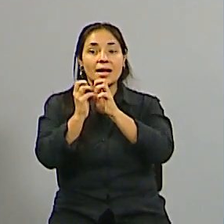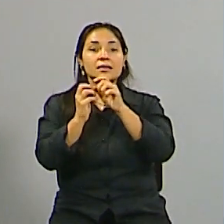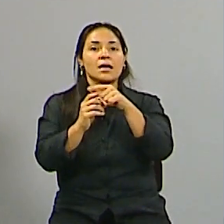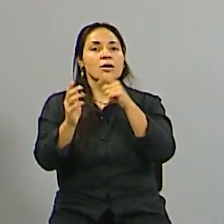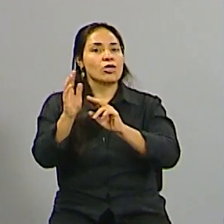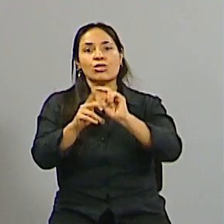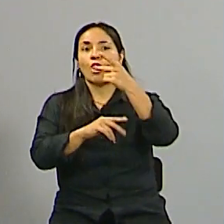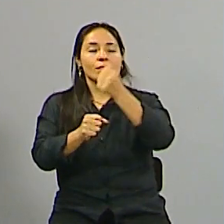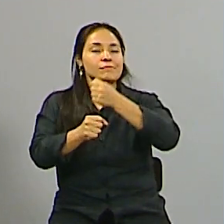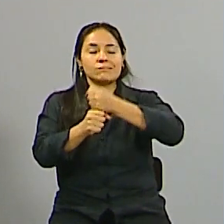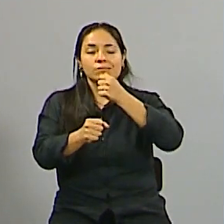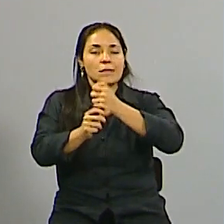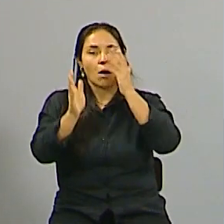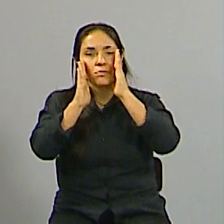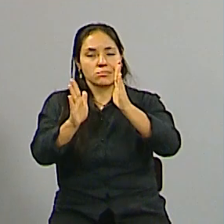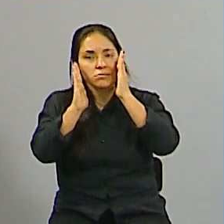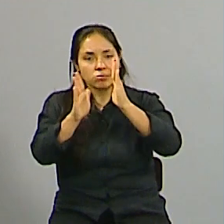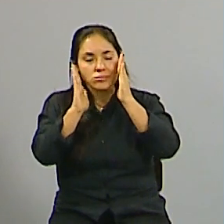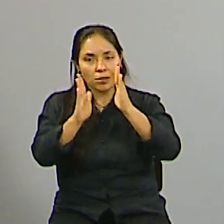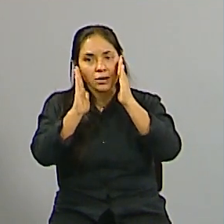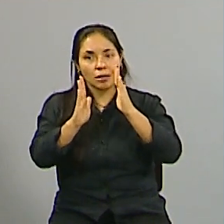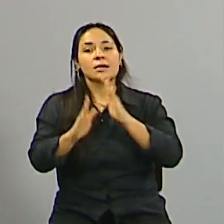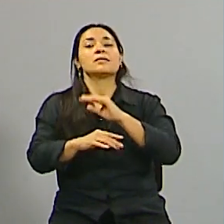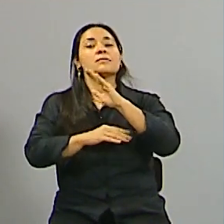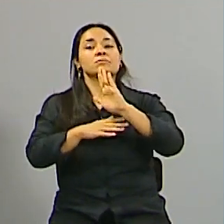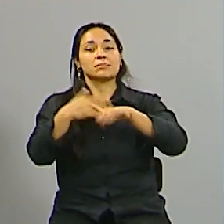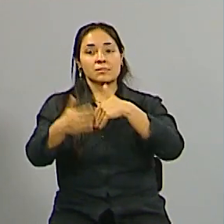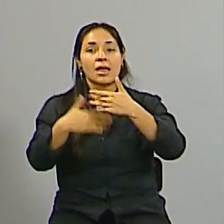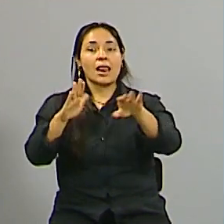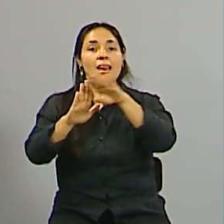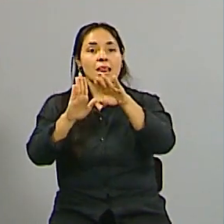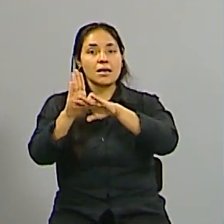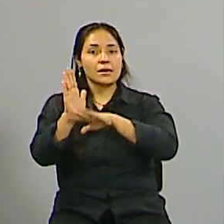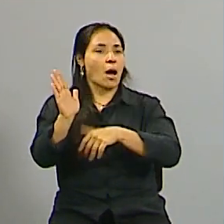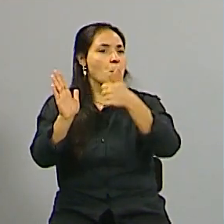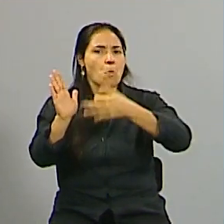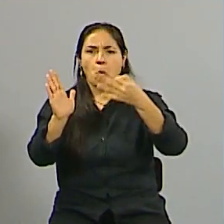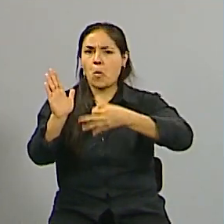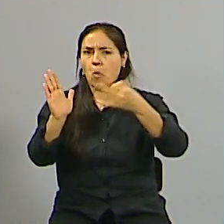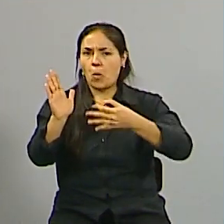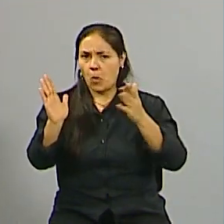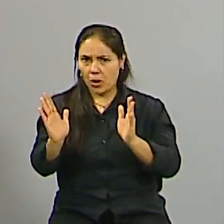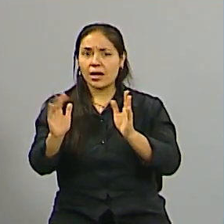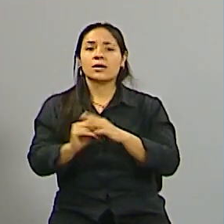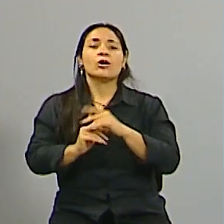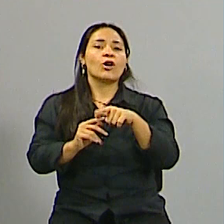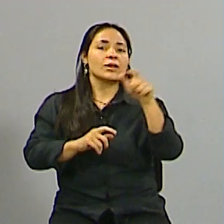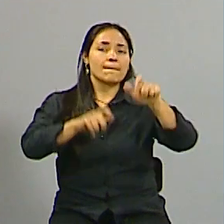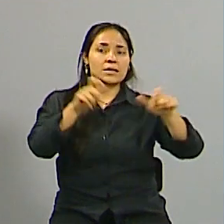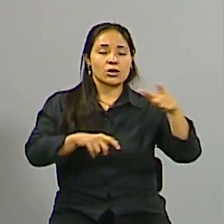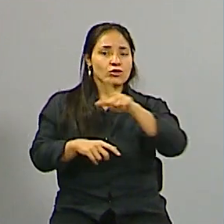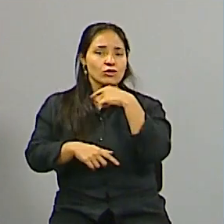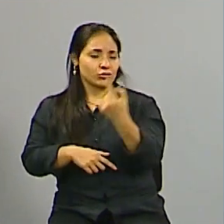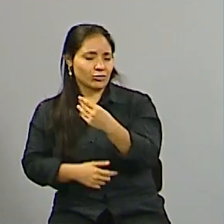trabajo y hemos llegado a presentar la lista muy competitivo. Contra el pronóstico de varios, nosotros estábamos bastante